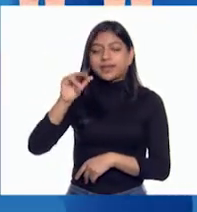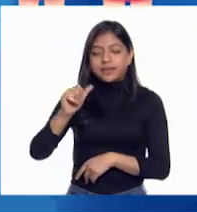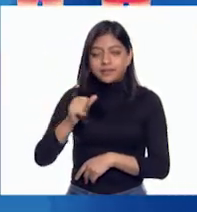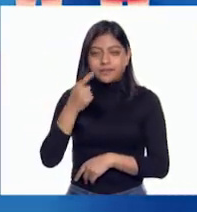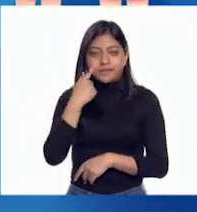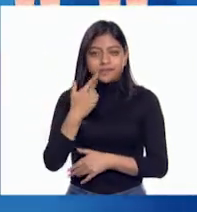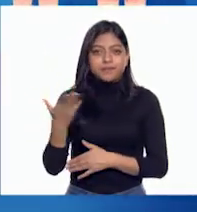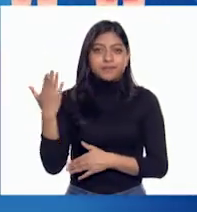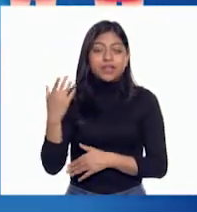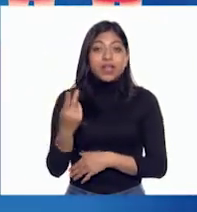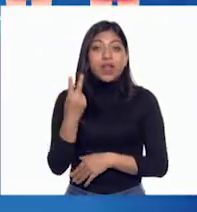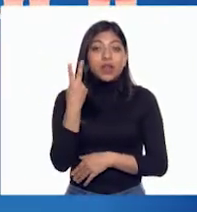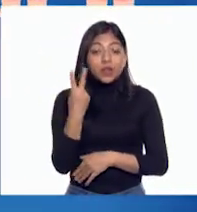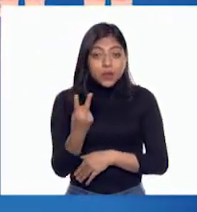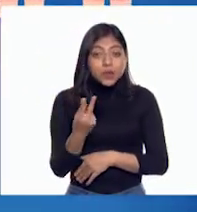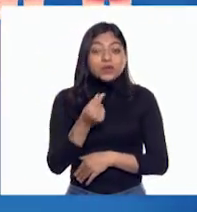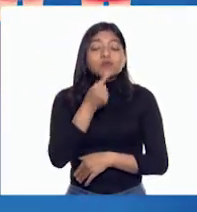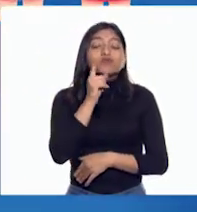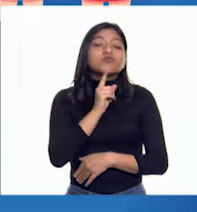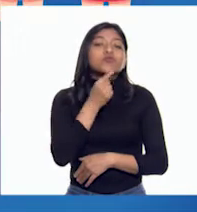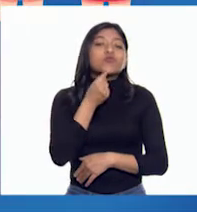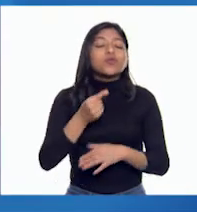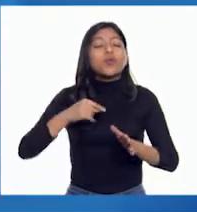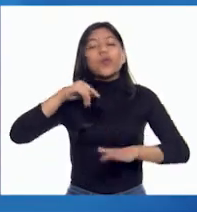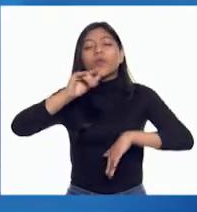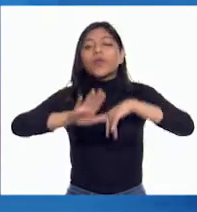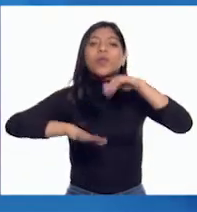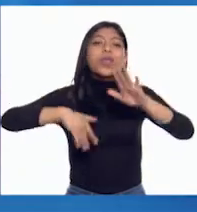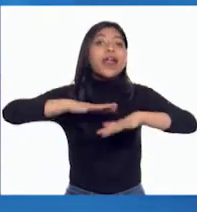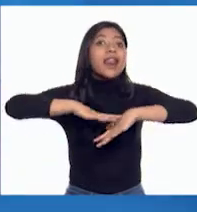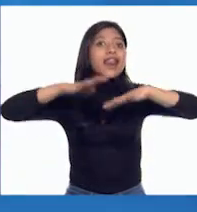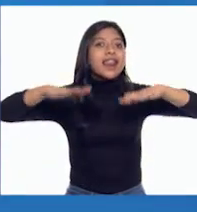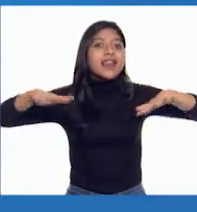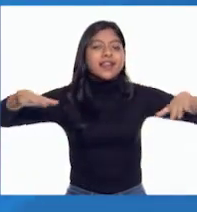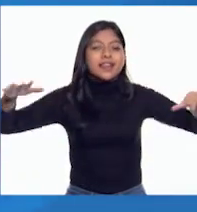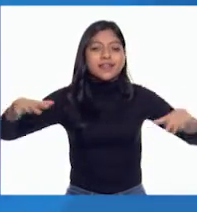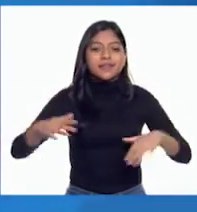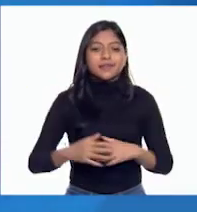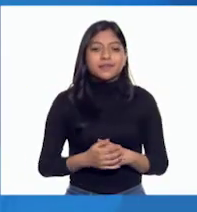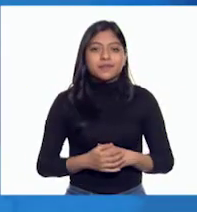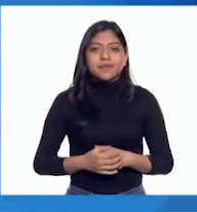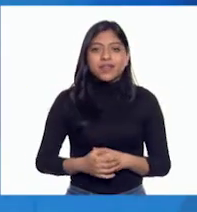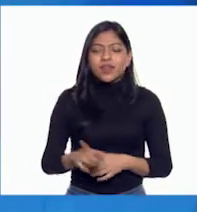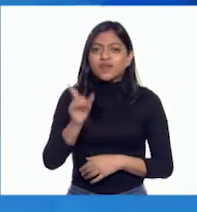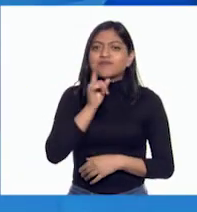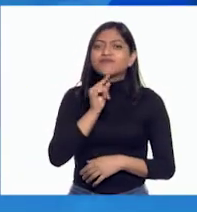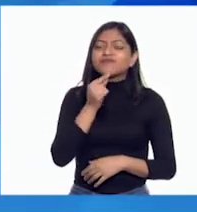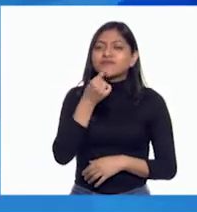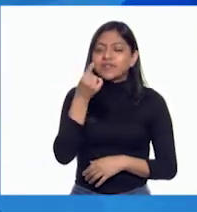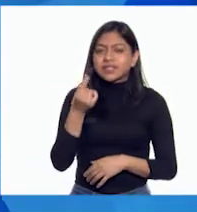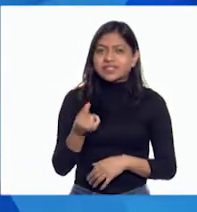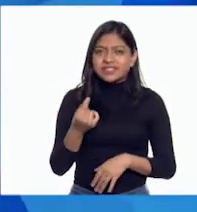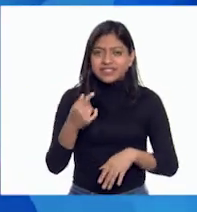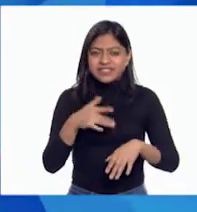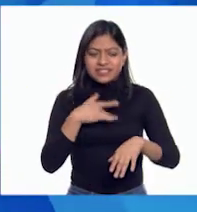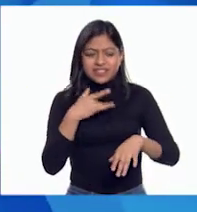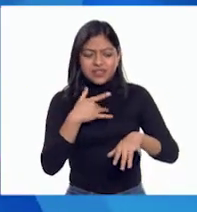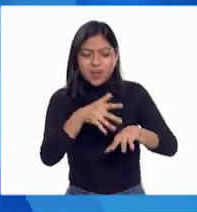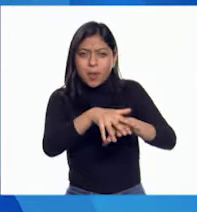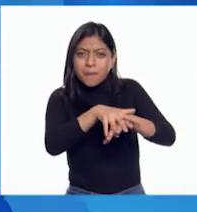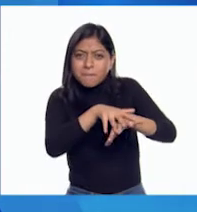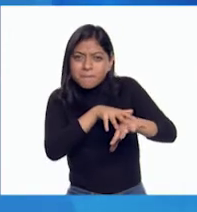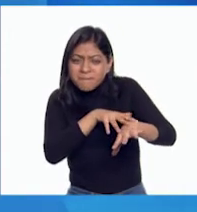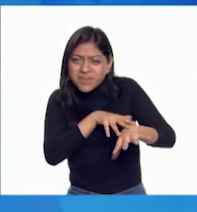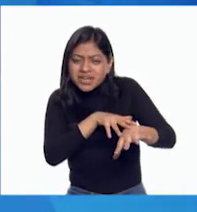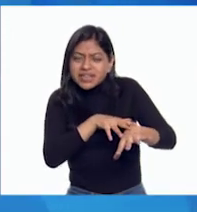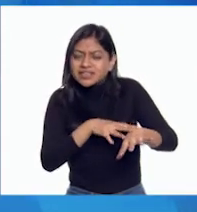corrían descalzas a lo largo de la playa cuando de repente Camila sintió que algo lastimó su pie. Rápidamente se sentó y al